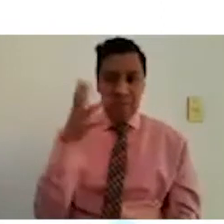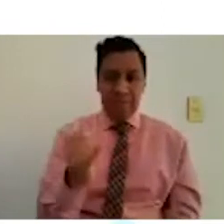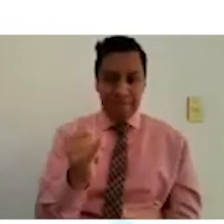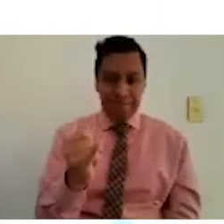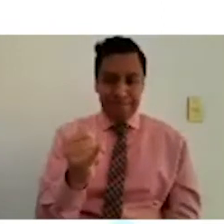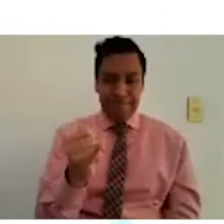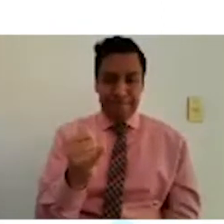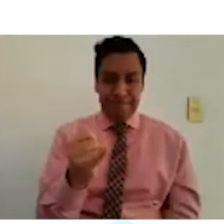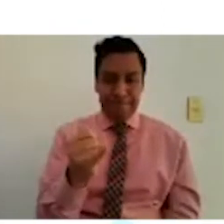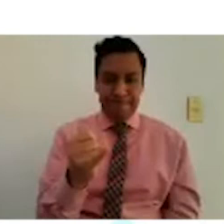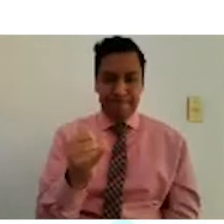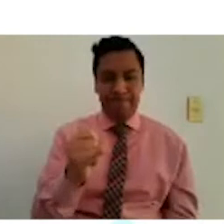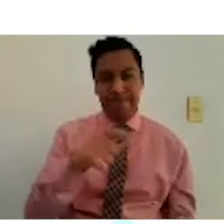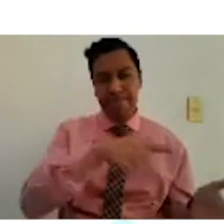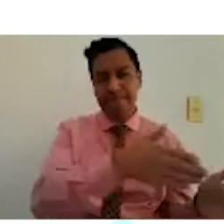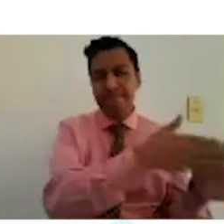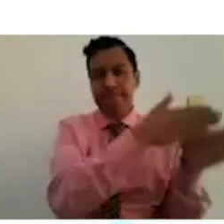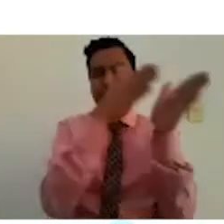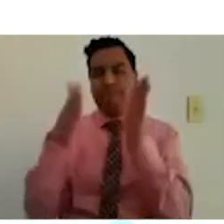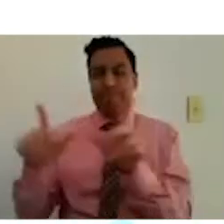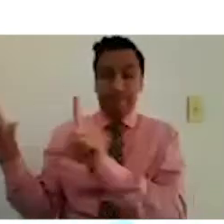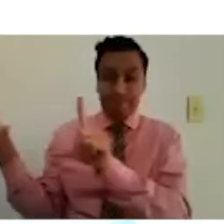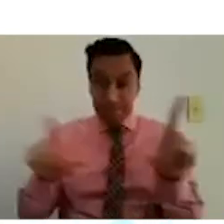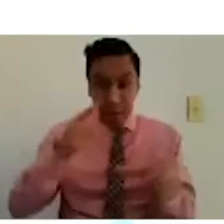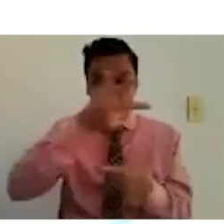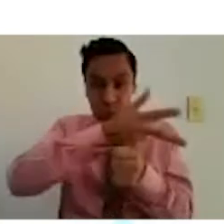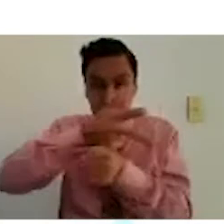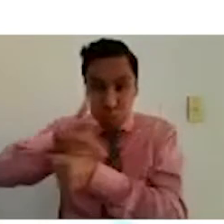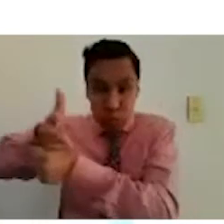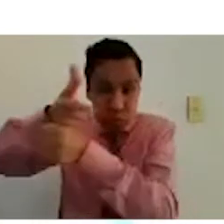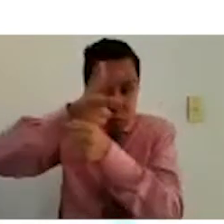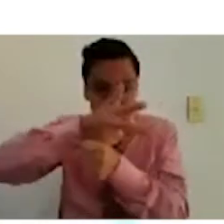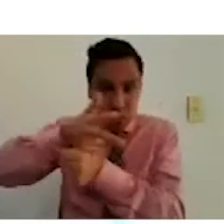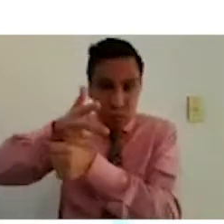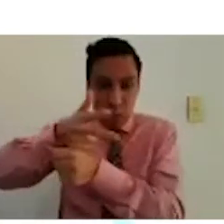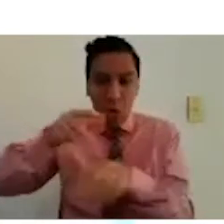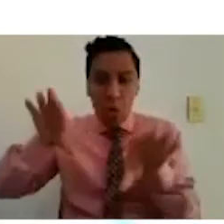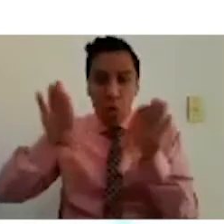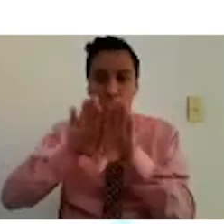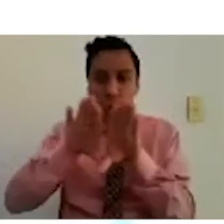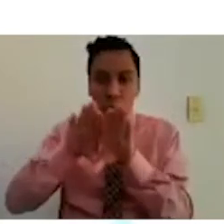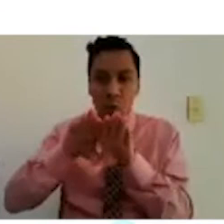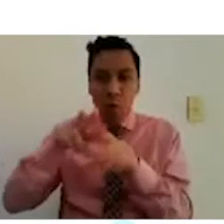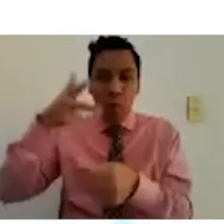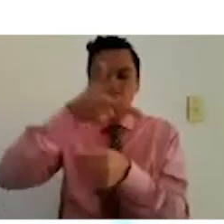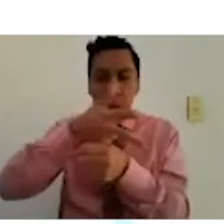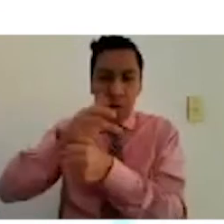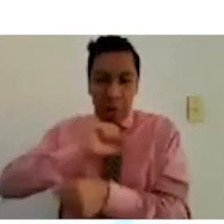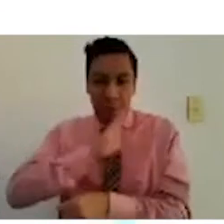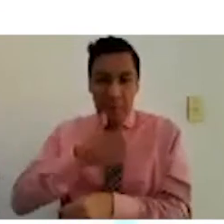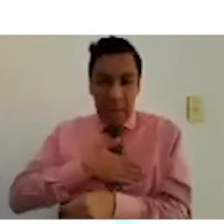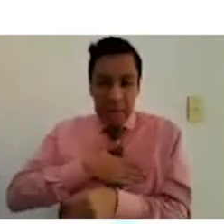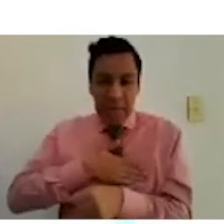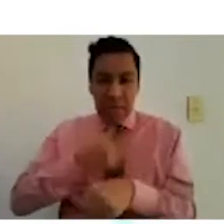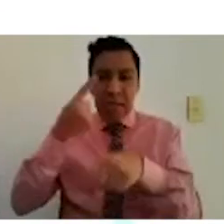En otras escenas de esta película, el realizador aragonés describe cómo la peste siembra la enfermedad